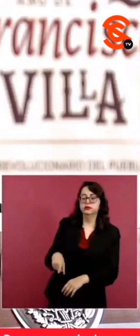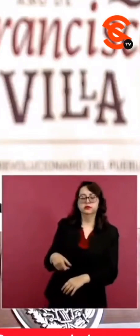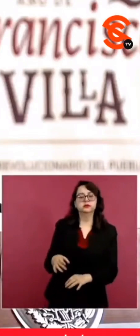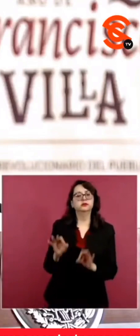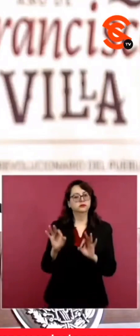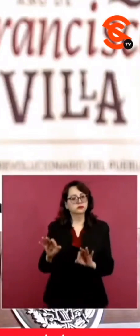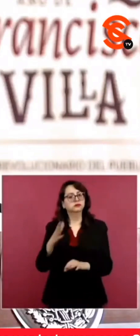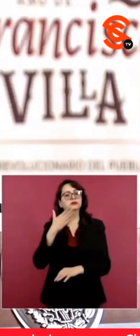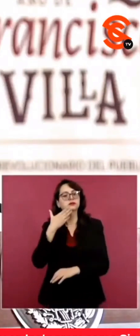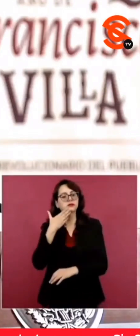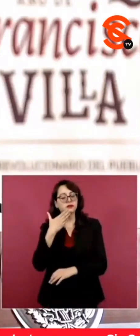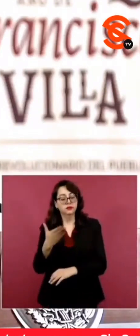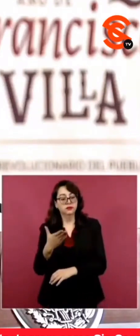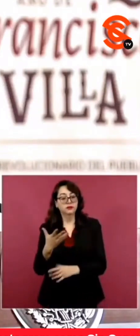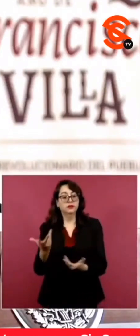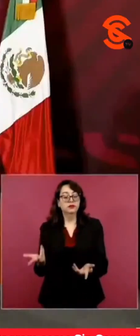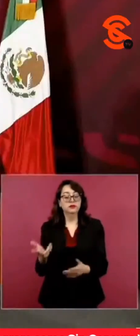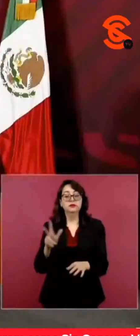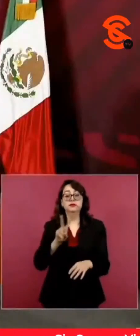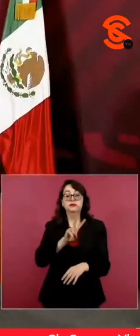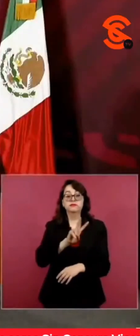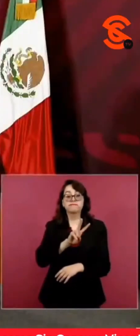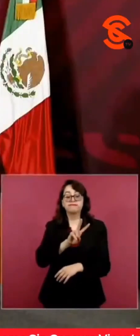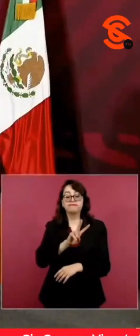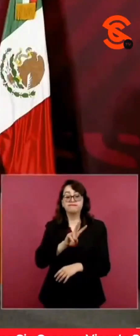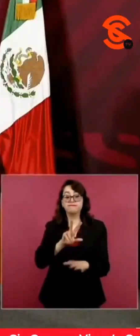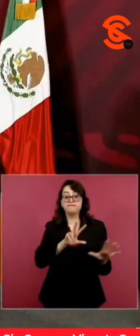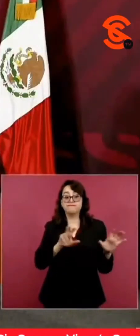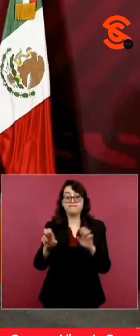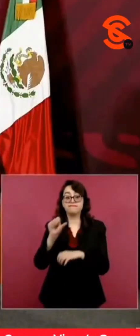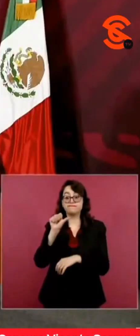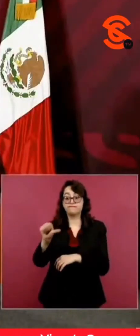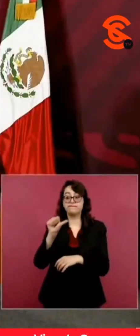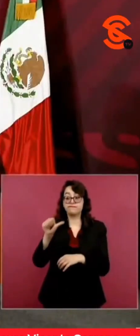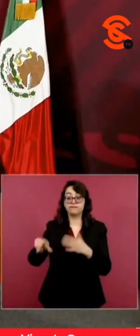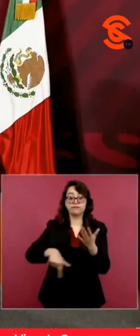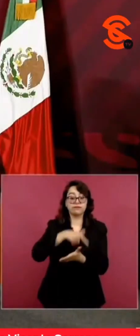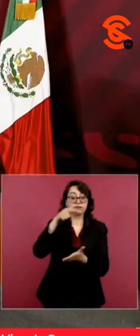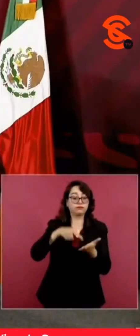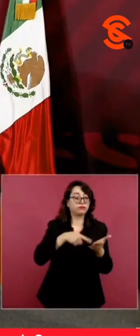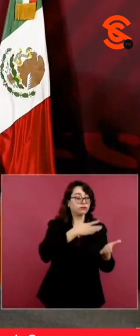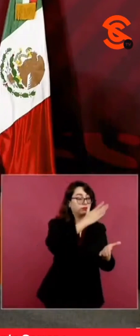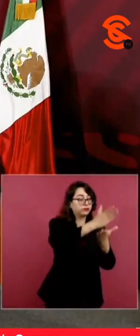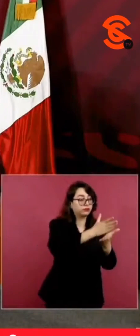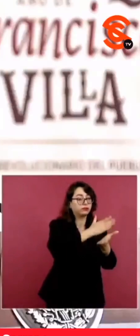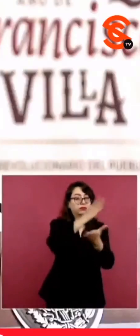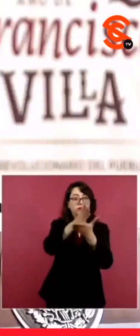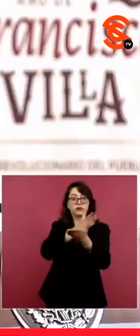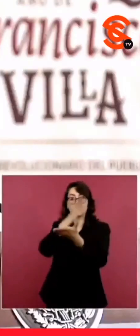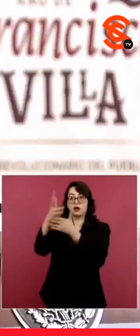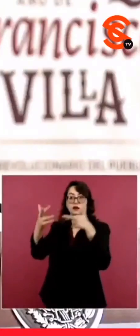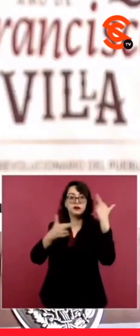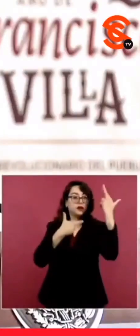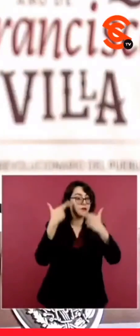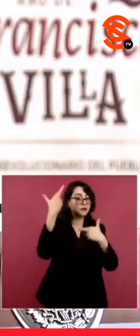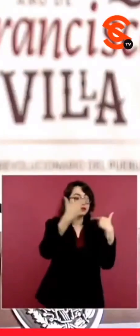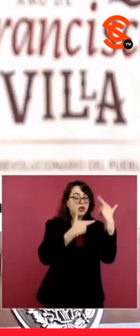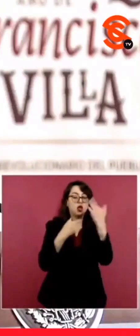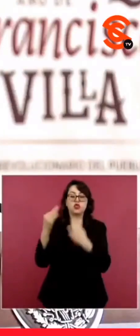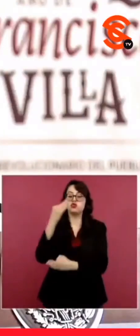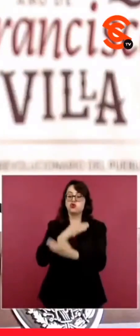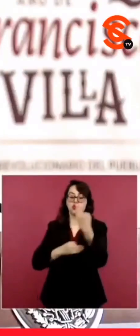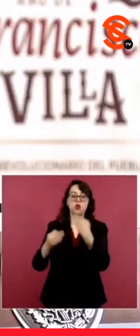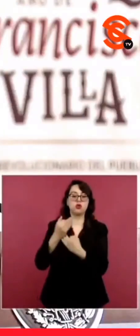fuimos a ver 816 estaciones expendedoras de gas LP, todas estaban cumpliendo con el precio